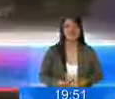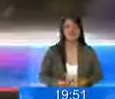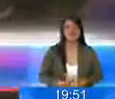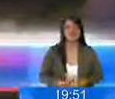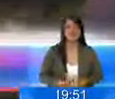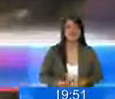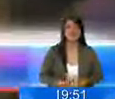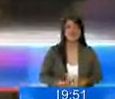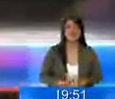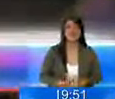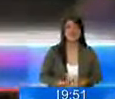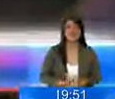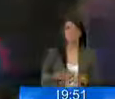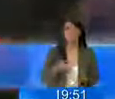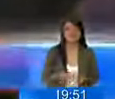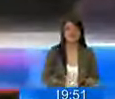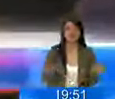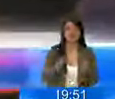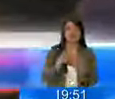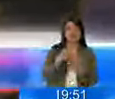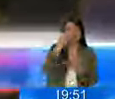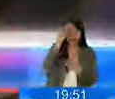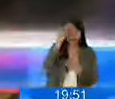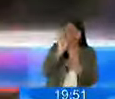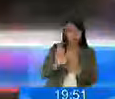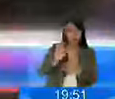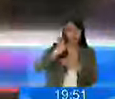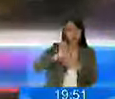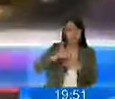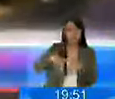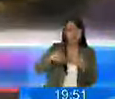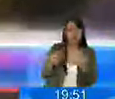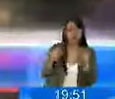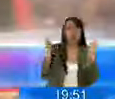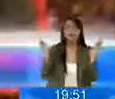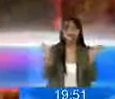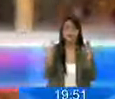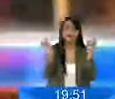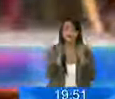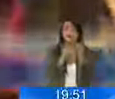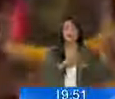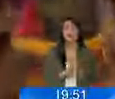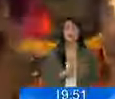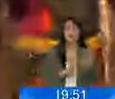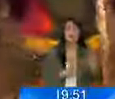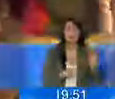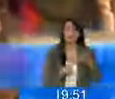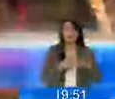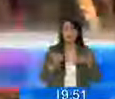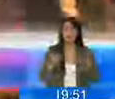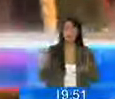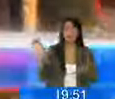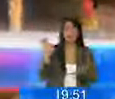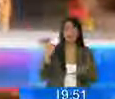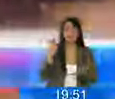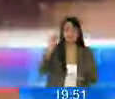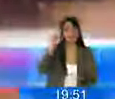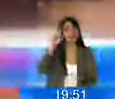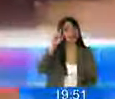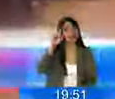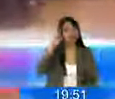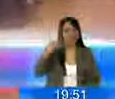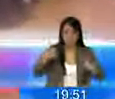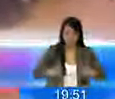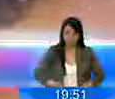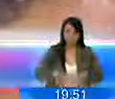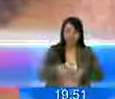Bueno, es importante conocer las raíces que tenemos en nuestro país y las festividades. Del 1 al 6 de enero, los diablos se apoderan de las calles de